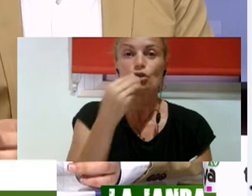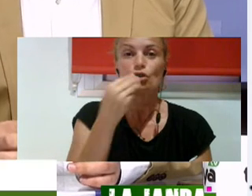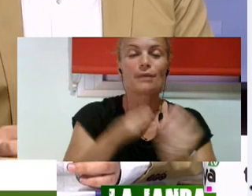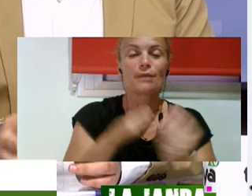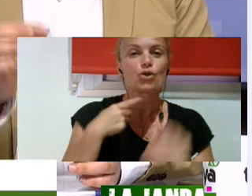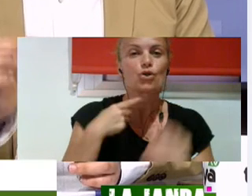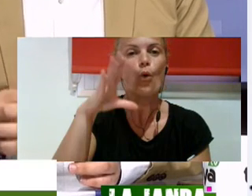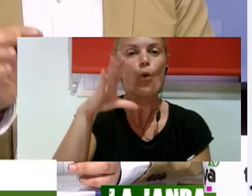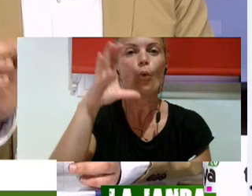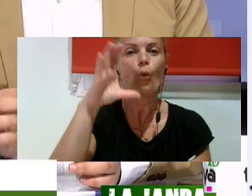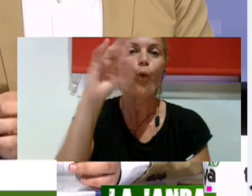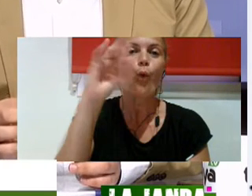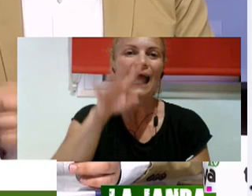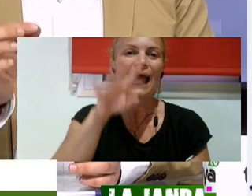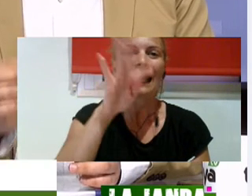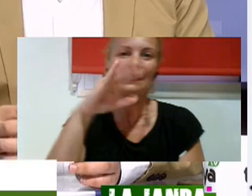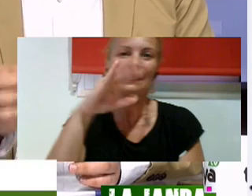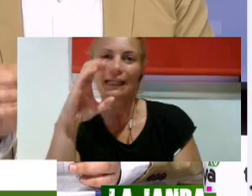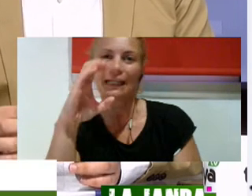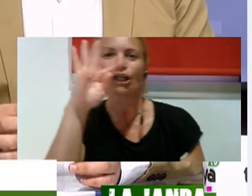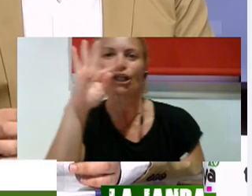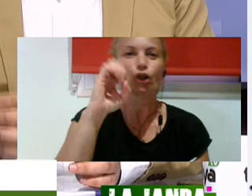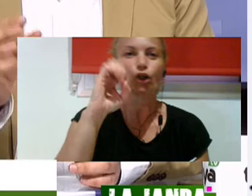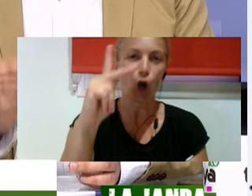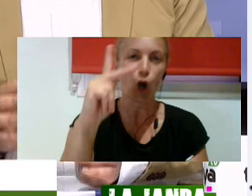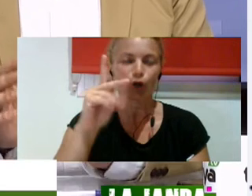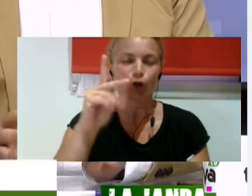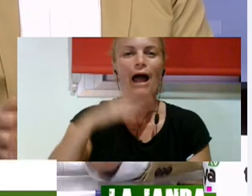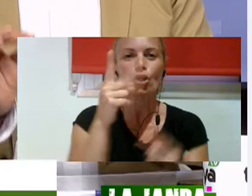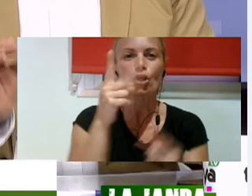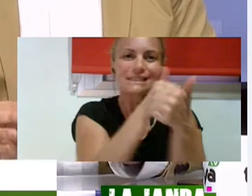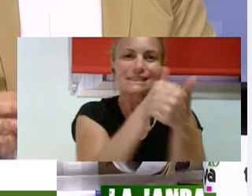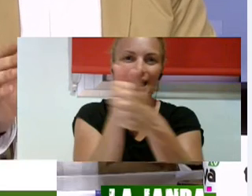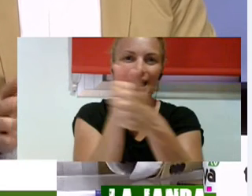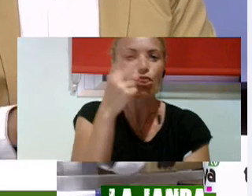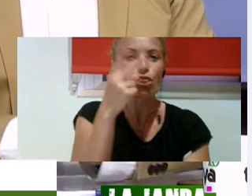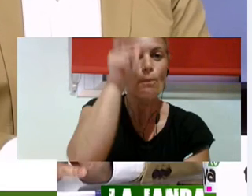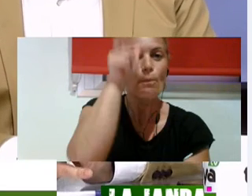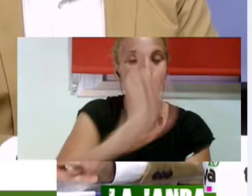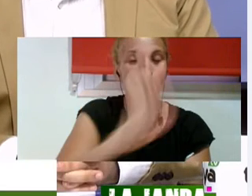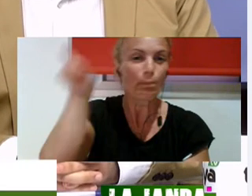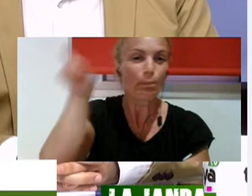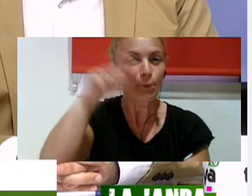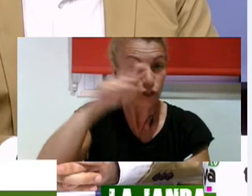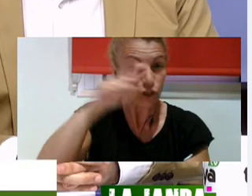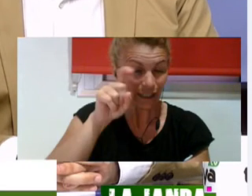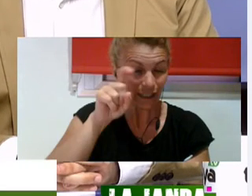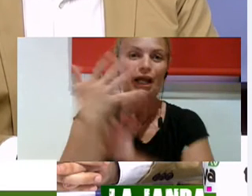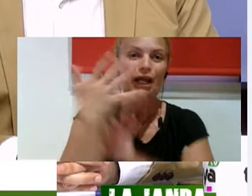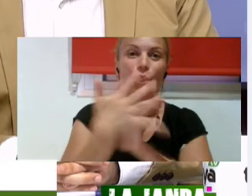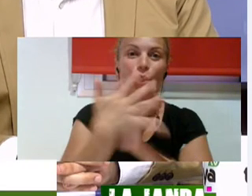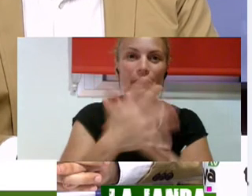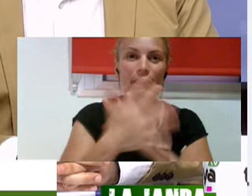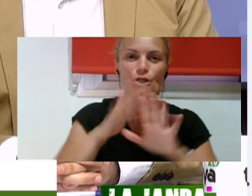para seguir a dos profesores de lengua de signos que todos los días enseñan un poco de vocabulario.